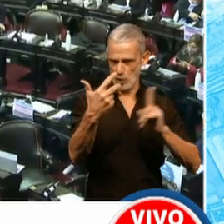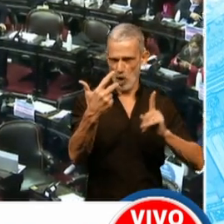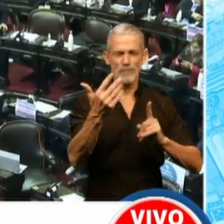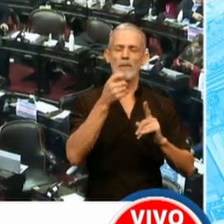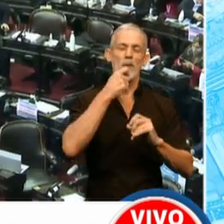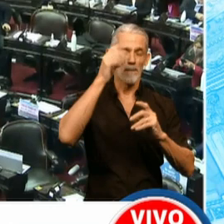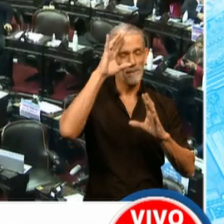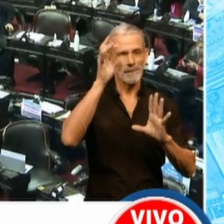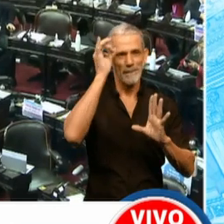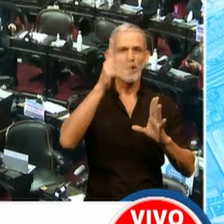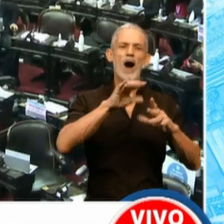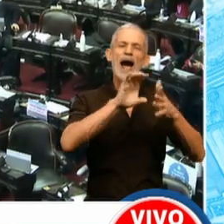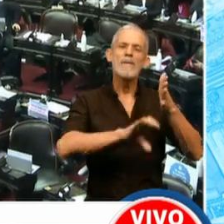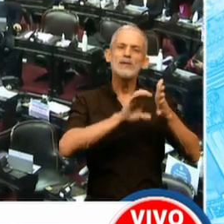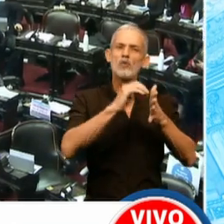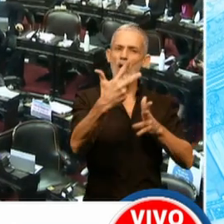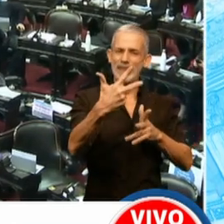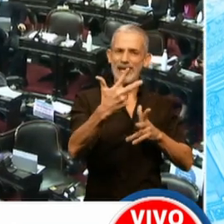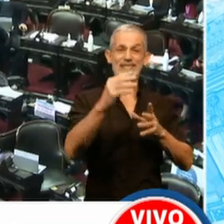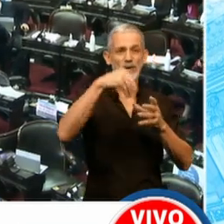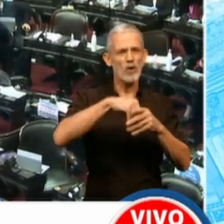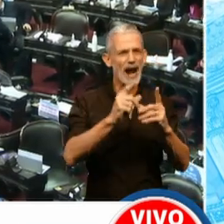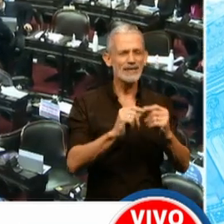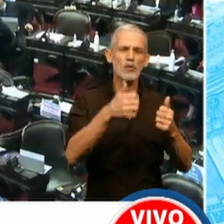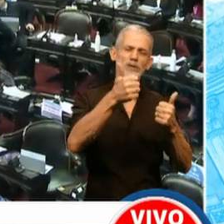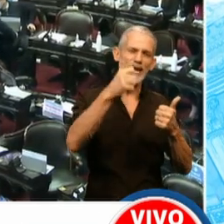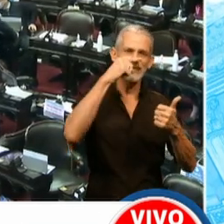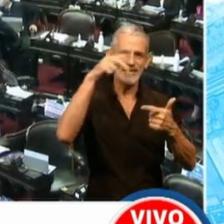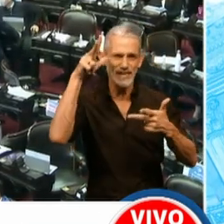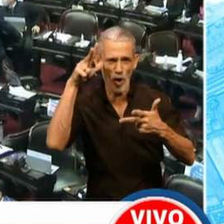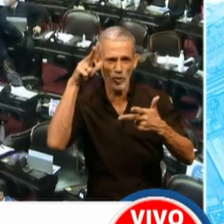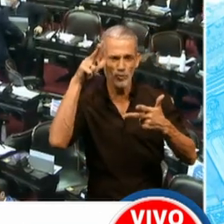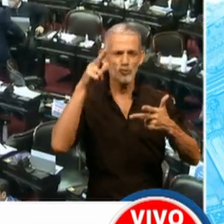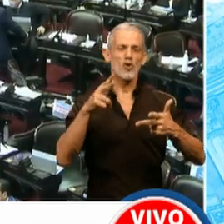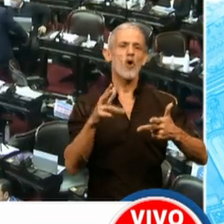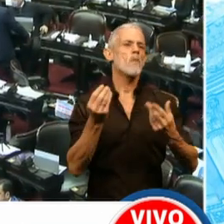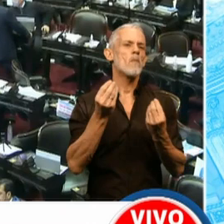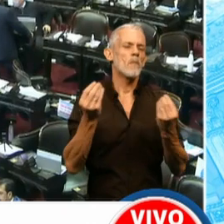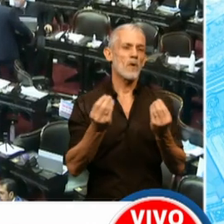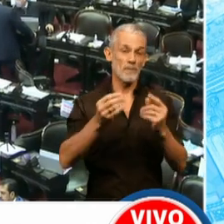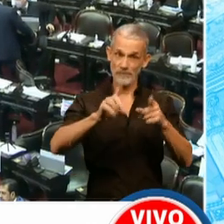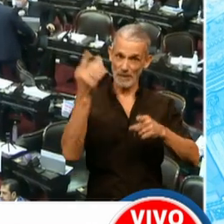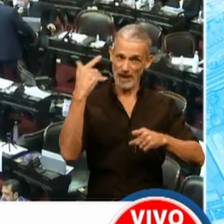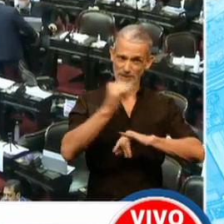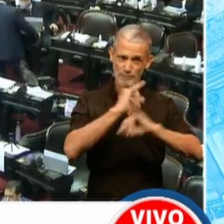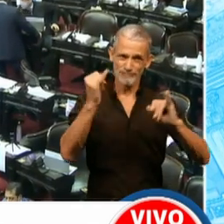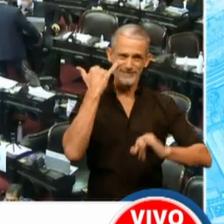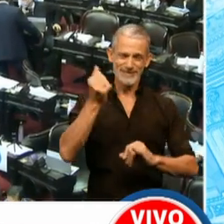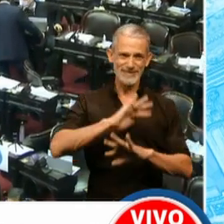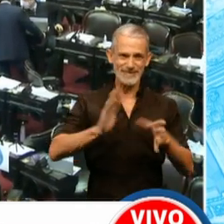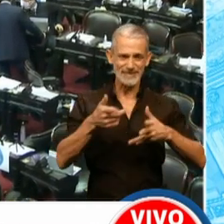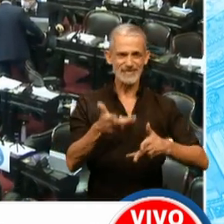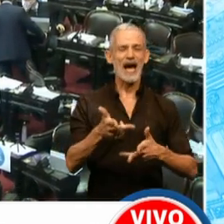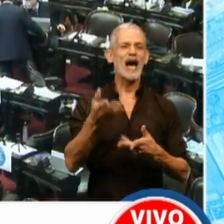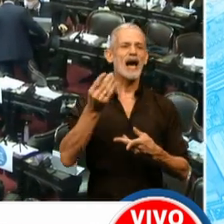perdón el capítulo 3 en su totalidad que incluye los artículos 6 7 y 8 porque como también se dijo aquí